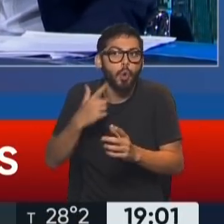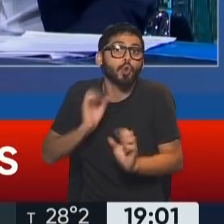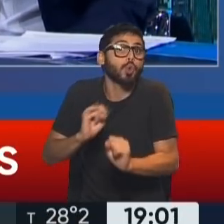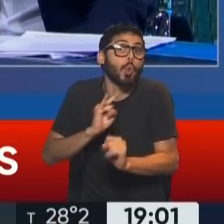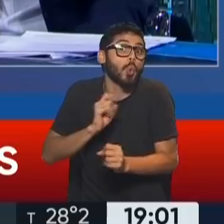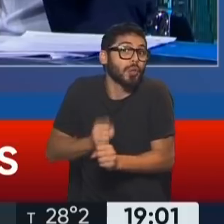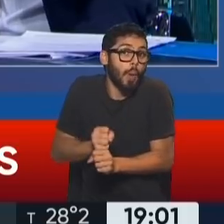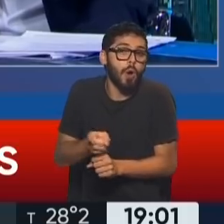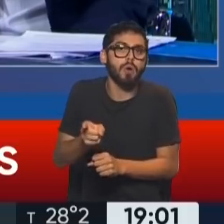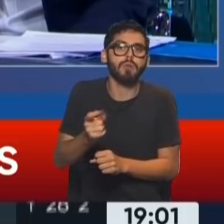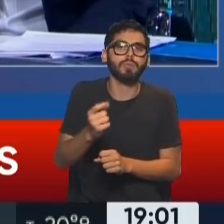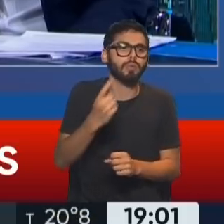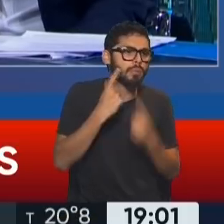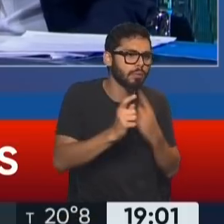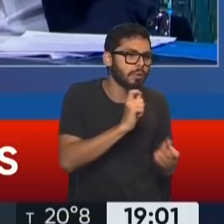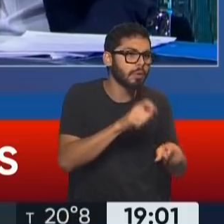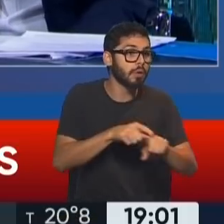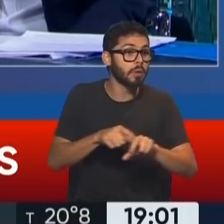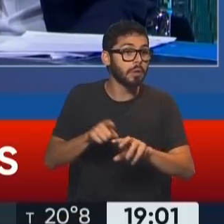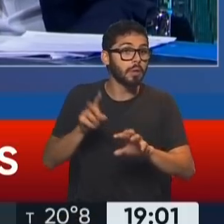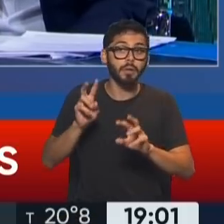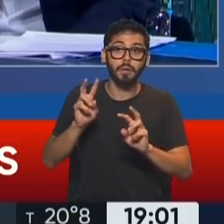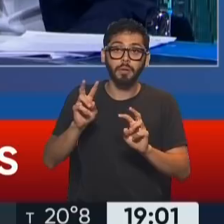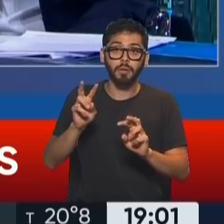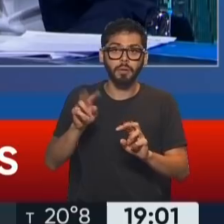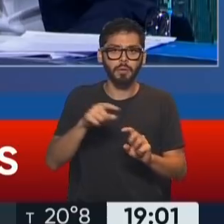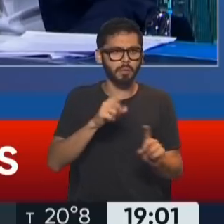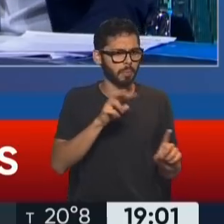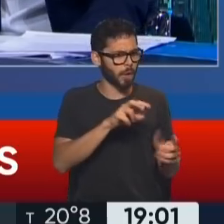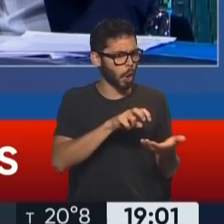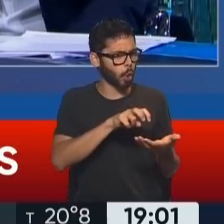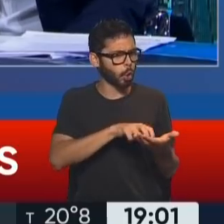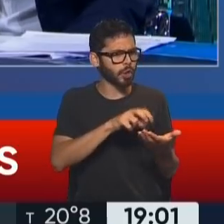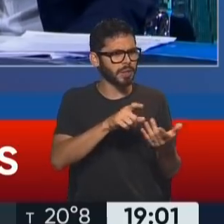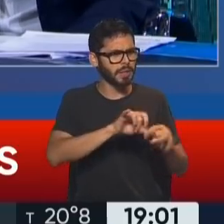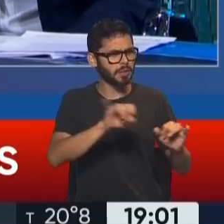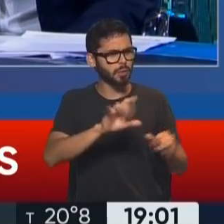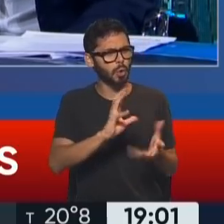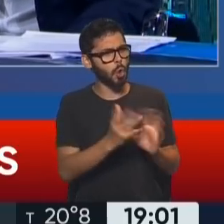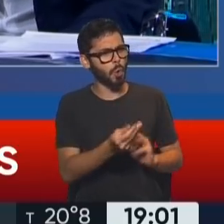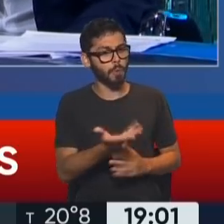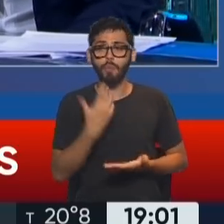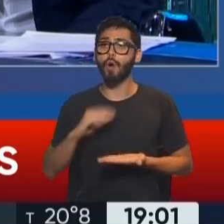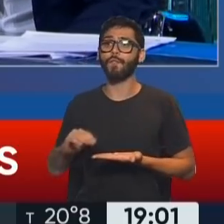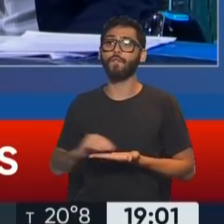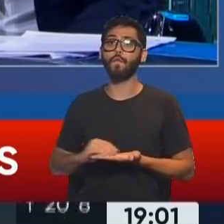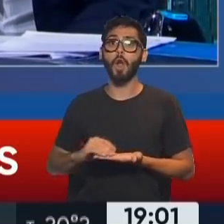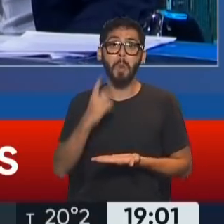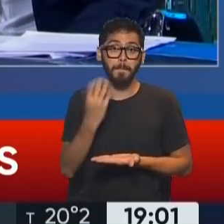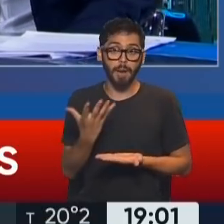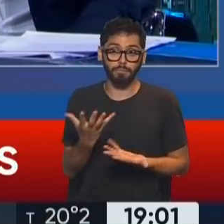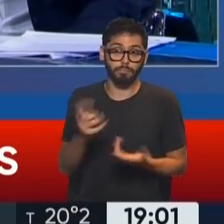algunos medios, si uno no estuviera trabajando en estos temas, se sorprendería de cómo se presentan las noticias. Se supone que los funcionarios estamos para defender el interés de los argentinos,